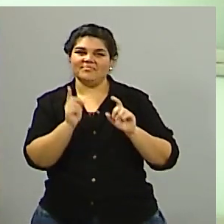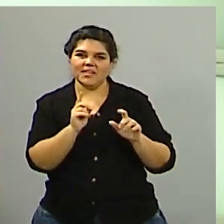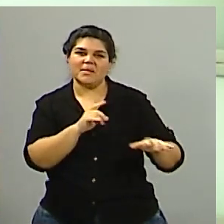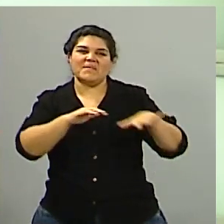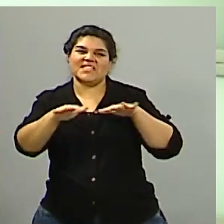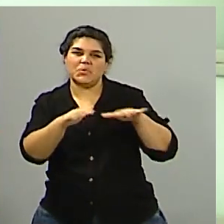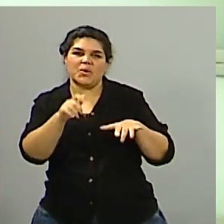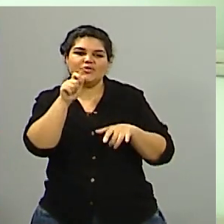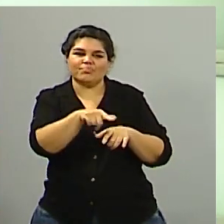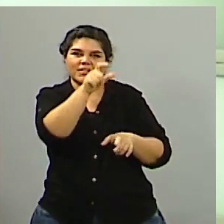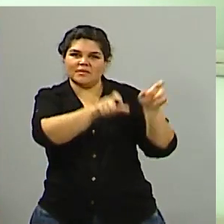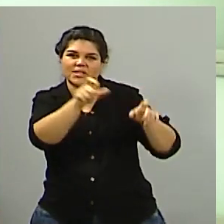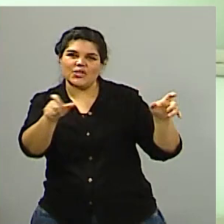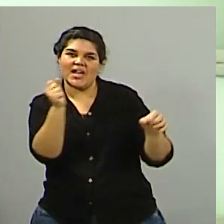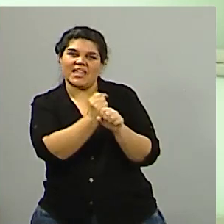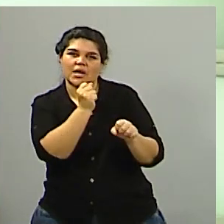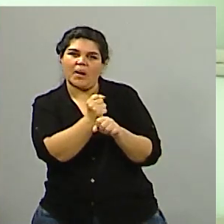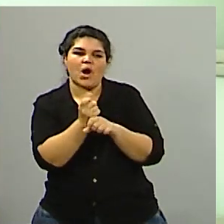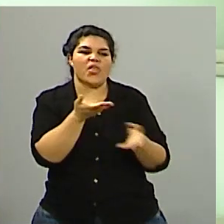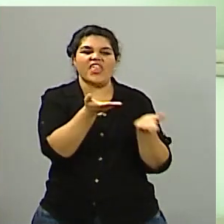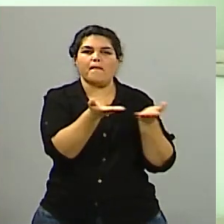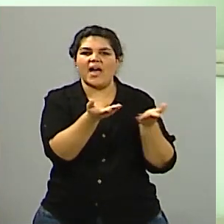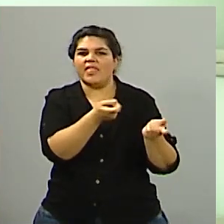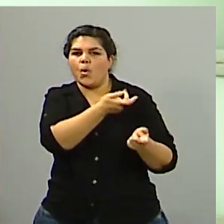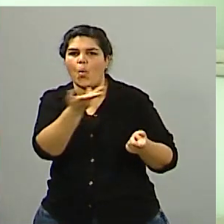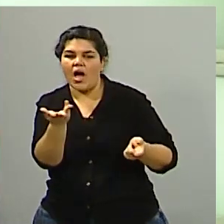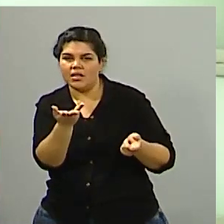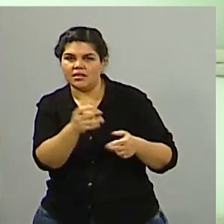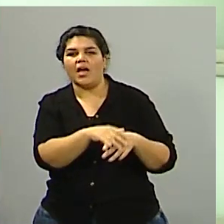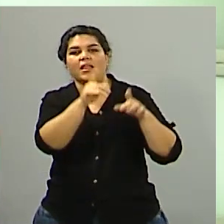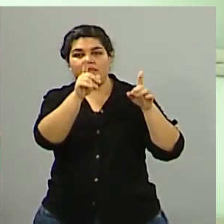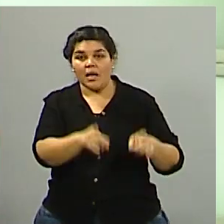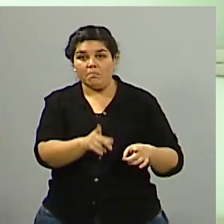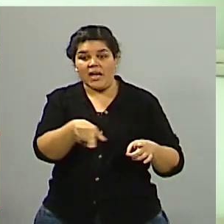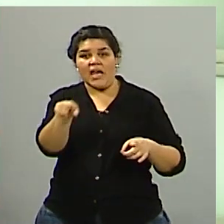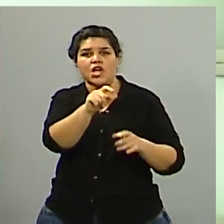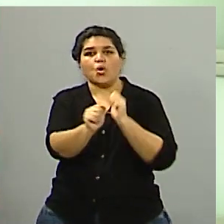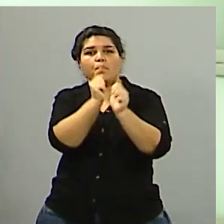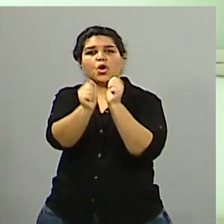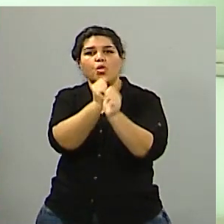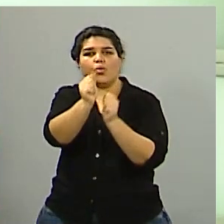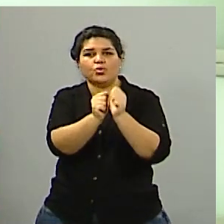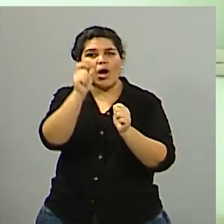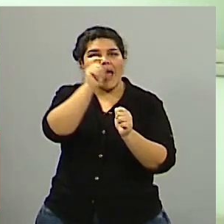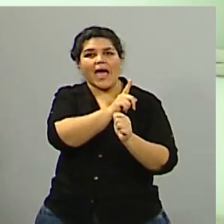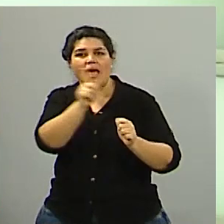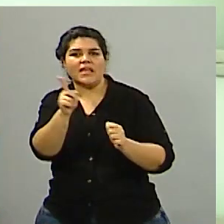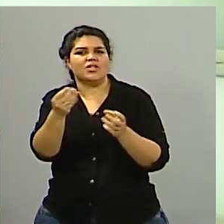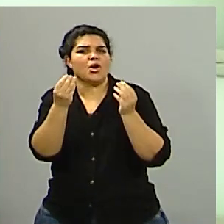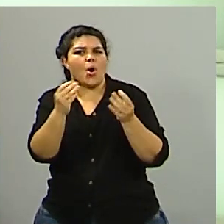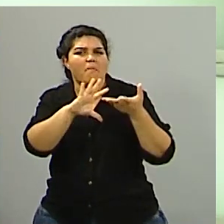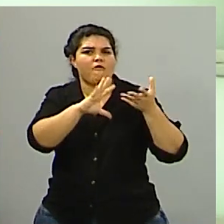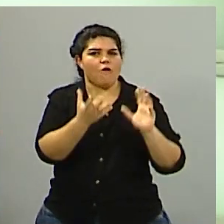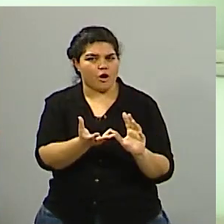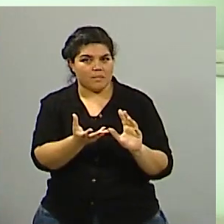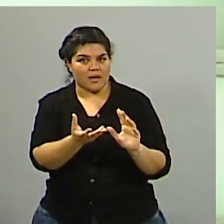los trabajadores, cómo es la demanda, cuál es la realidad que atraviesan ellos como productores de la zona este, cuál es la realidad que atraviesan